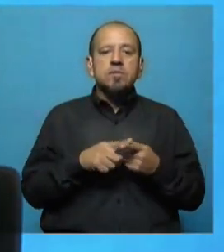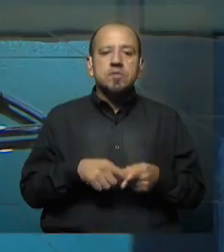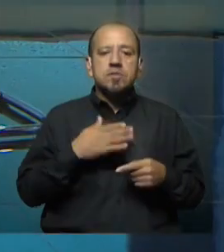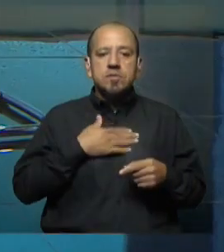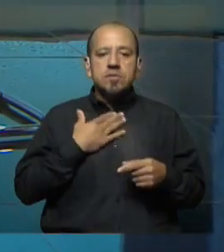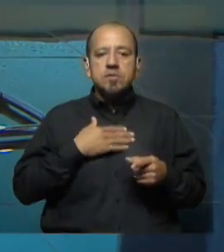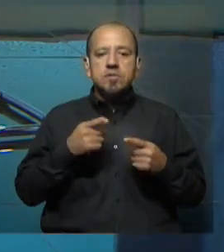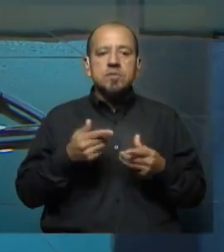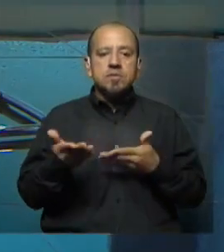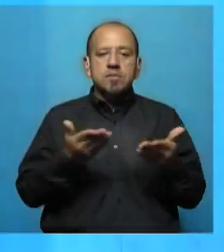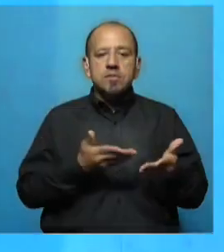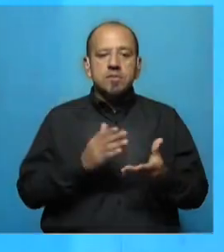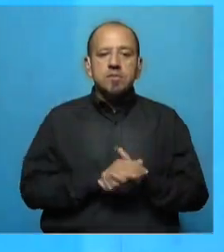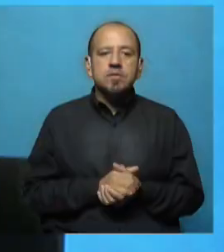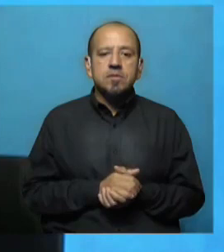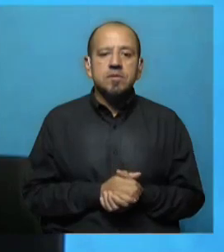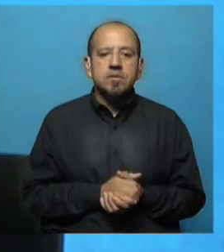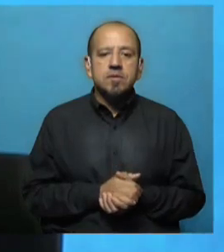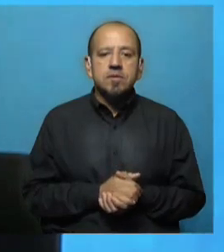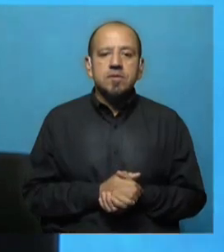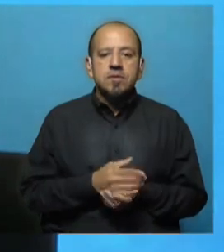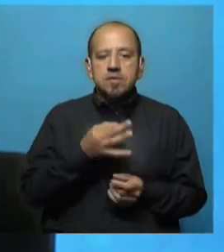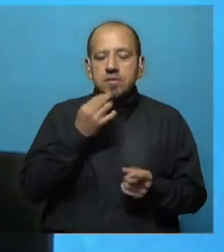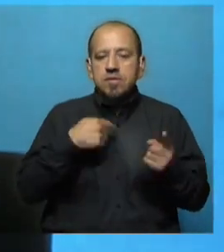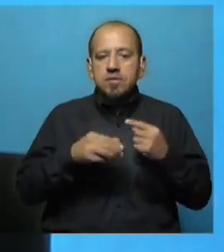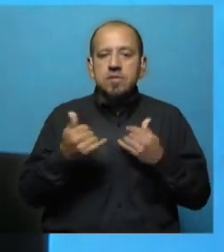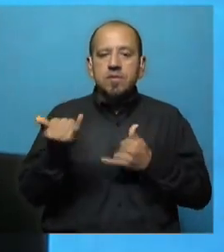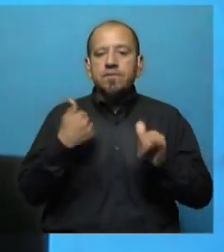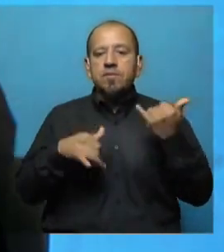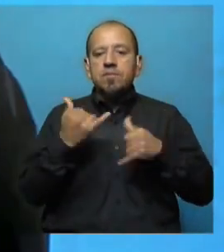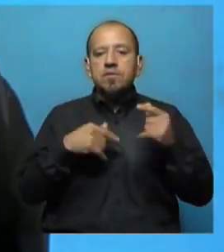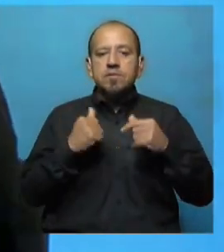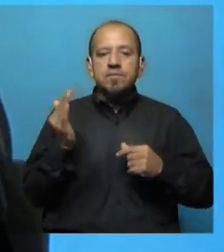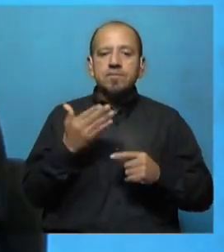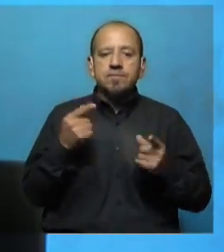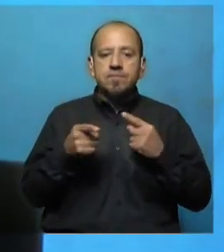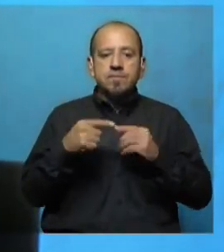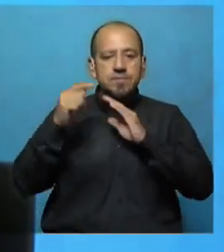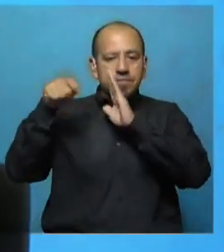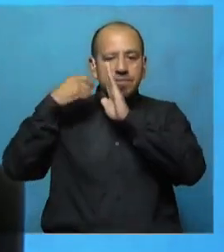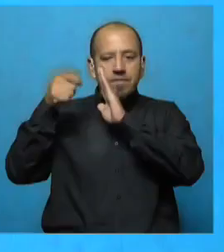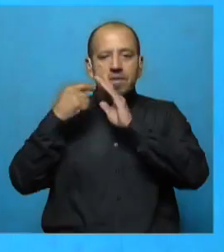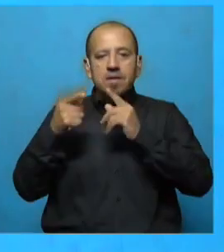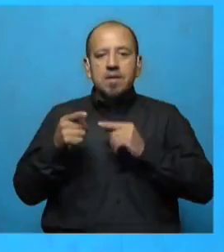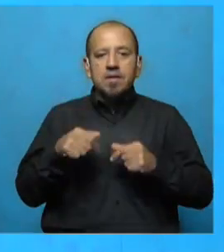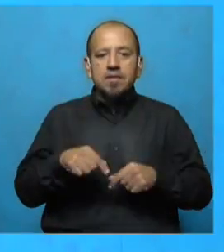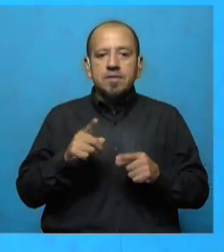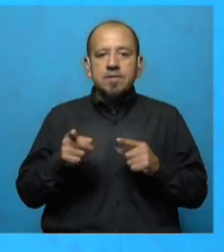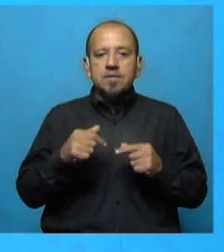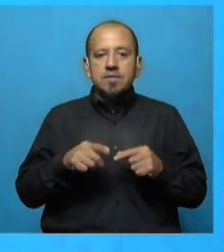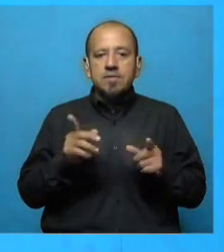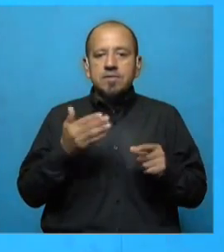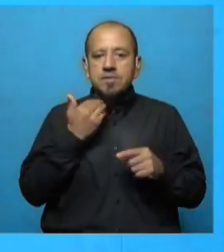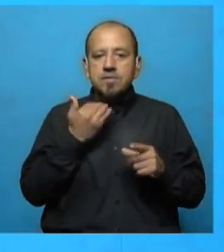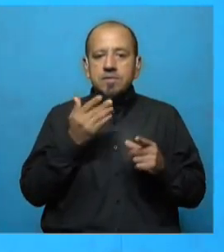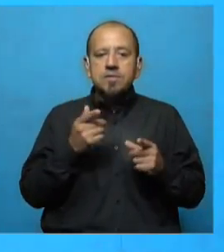un gustazo por acá bienvenido la información en la producción de hecho este no no lo tenía